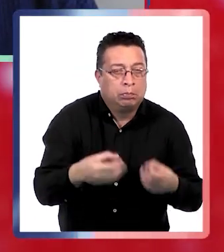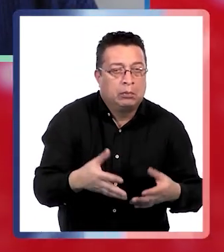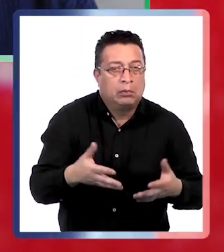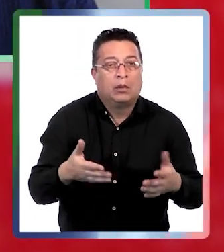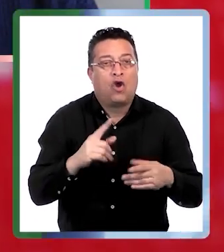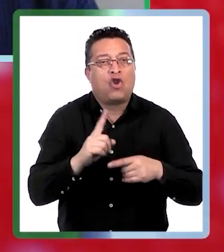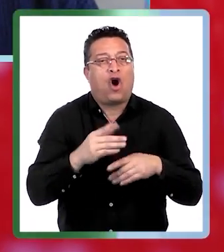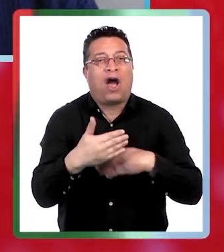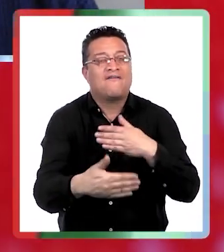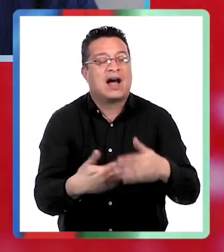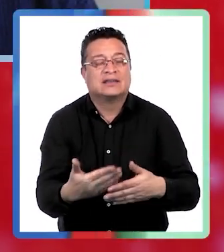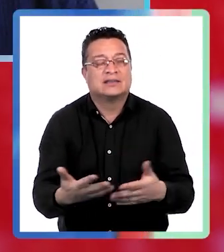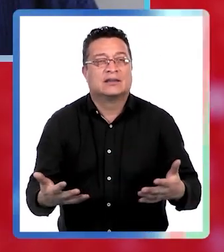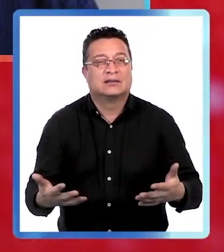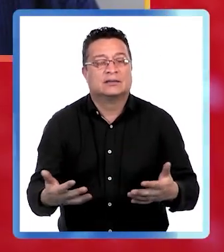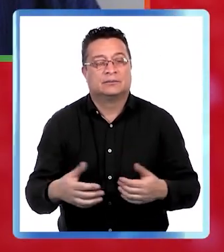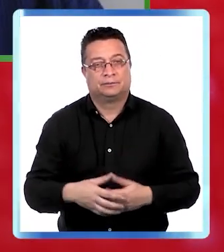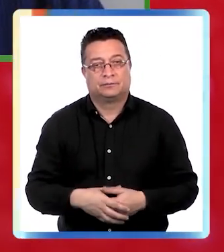estancados en ese ámbito?